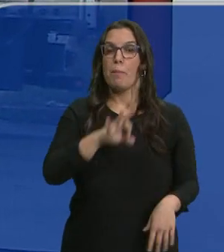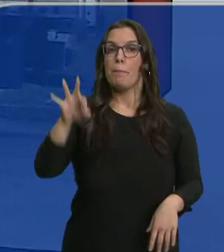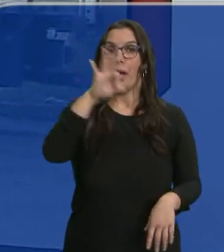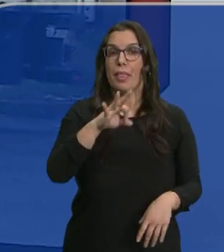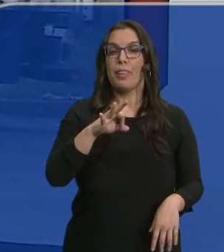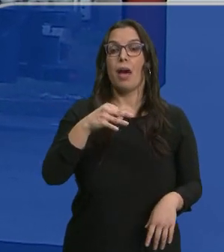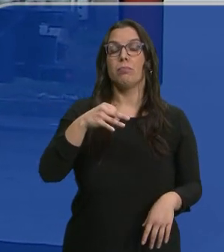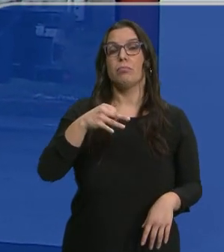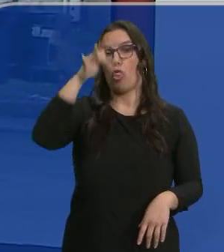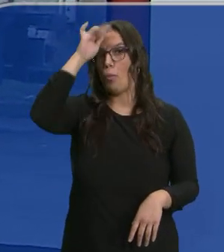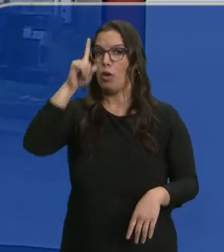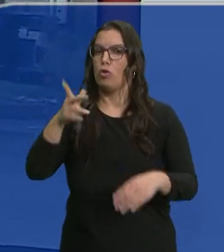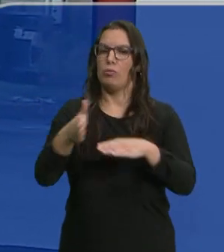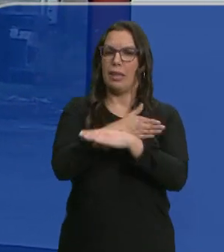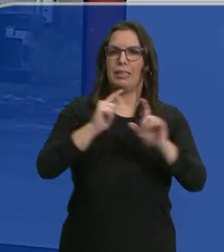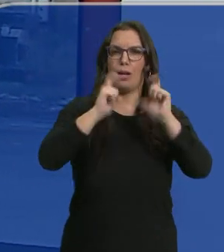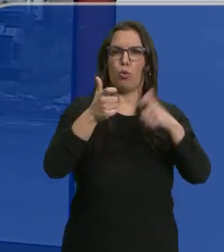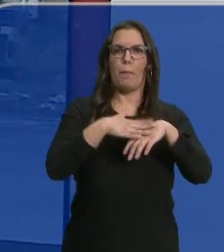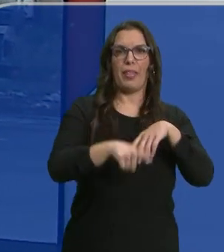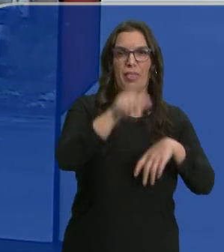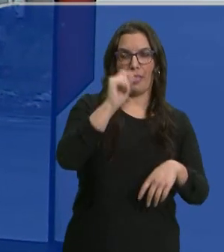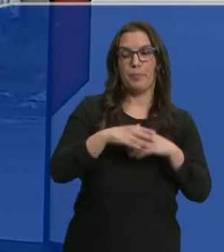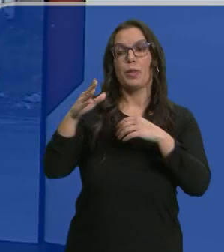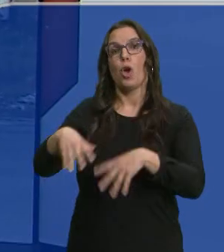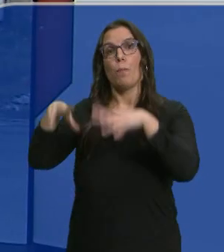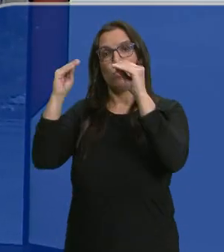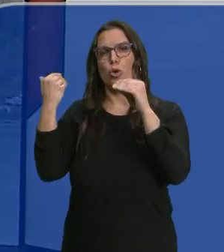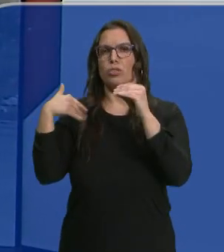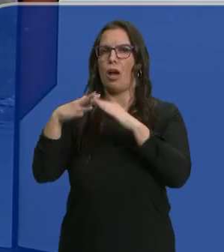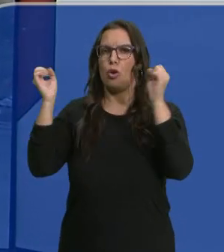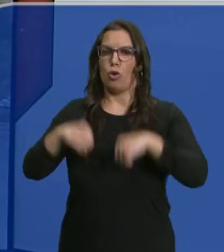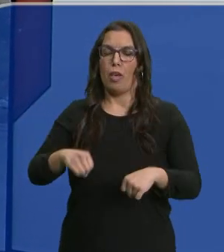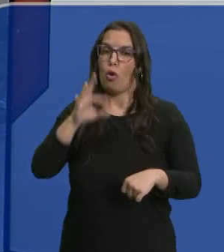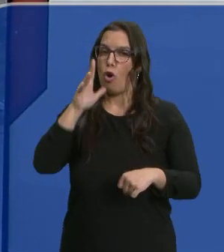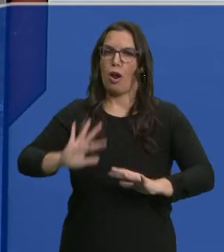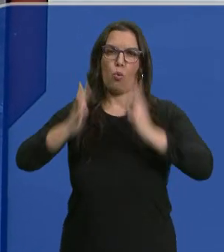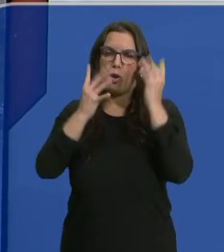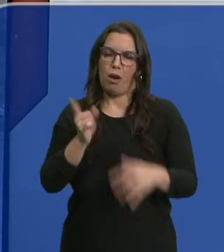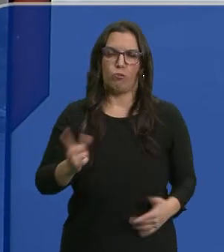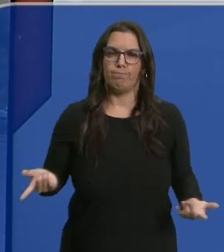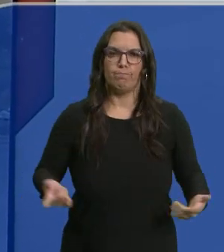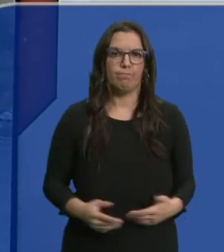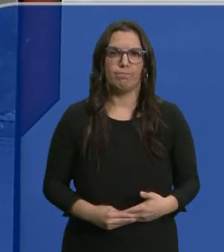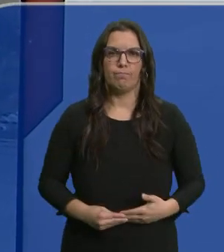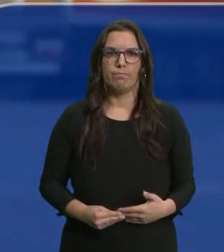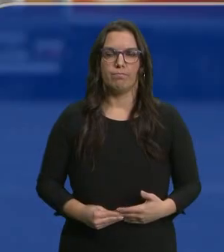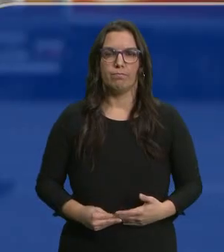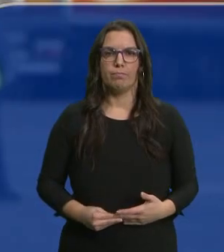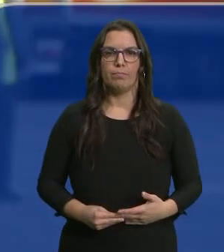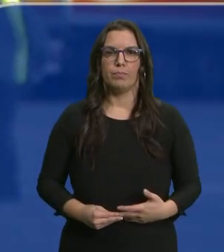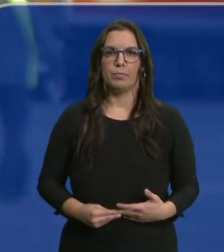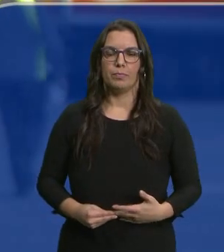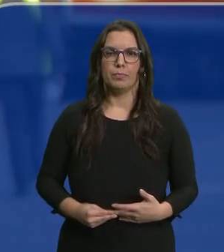volver a reunir antes del domingo para tomar una decisión. En Burgos ya han acordado que no, que esta vez no pararán.